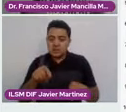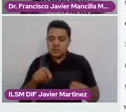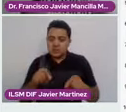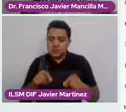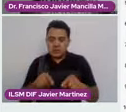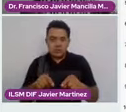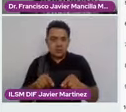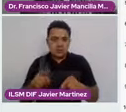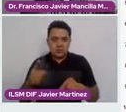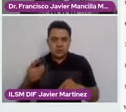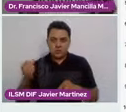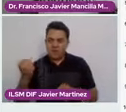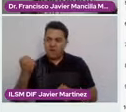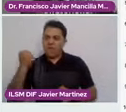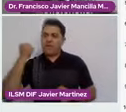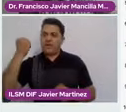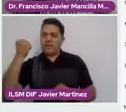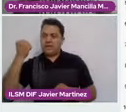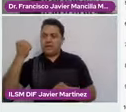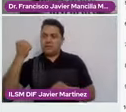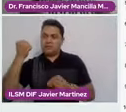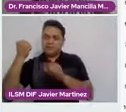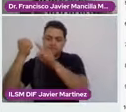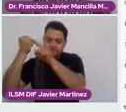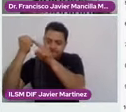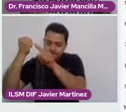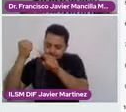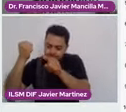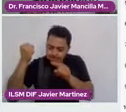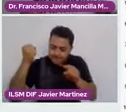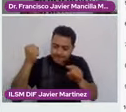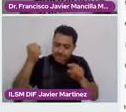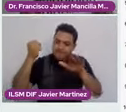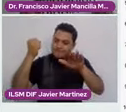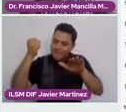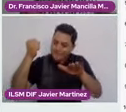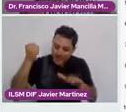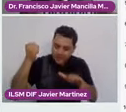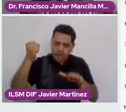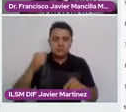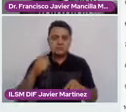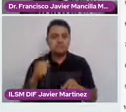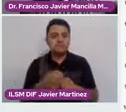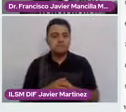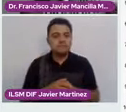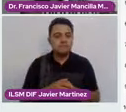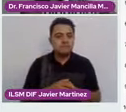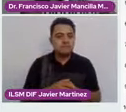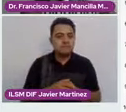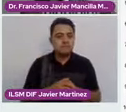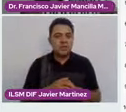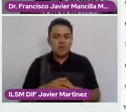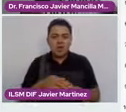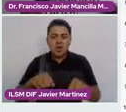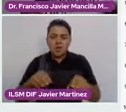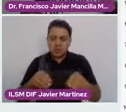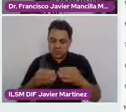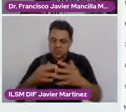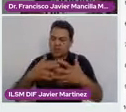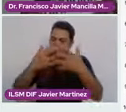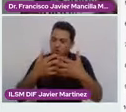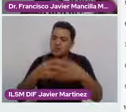agudos. Bueno, imaginemos este piano que está desenrollado, ¿sí? Y para saber cómo funciona la cóclea o el